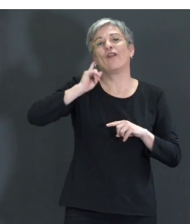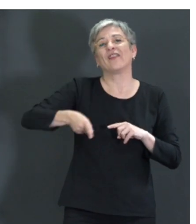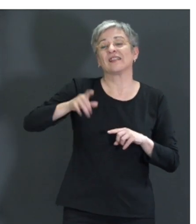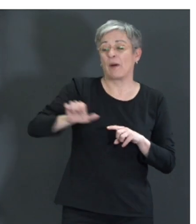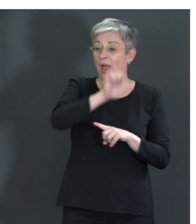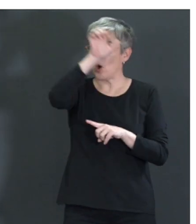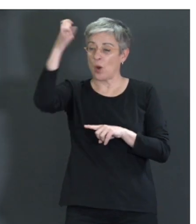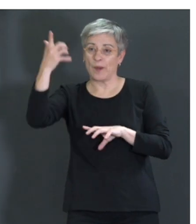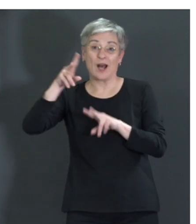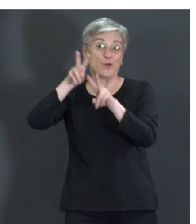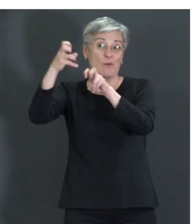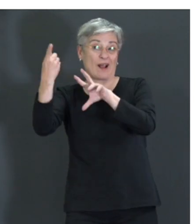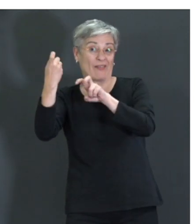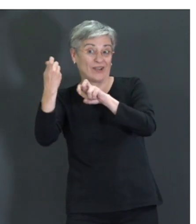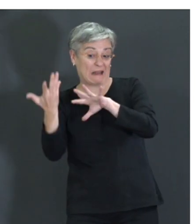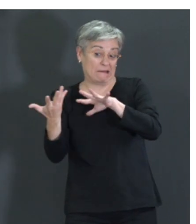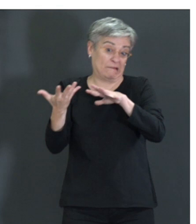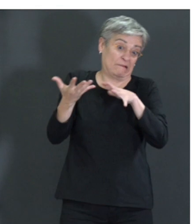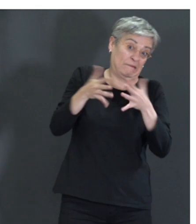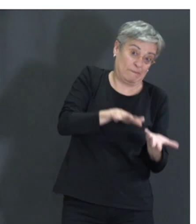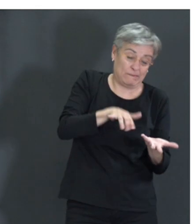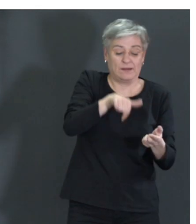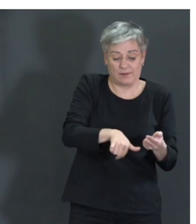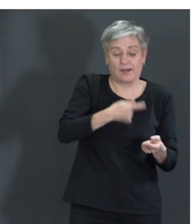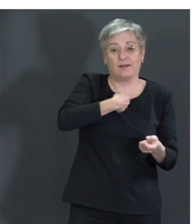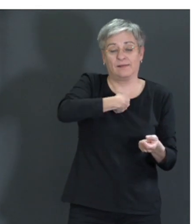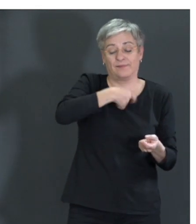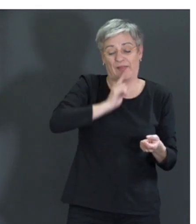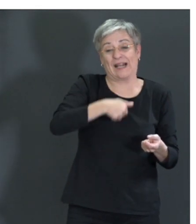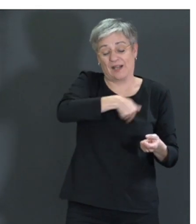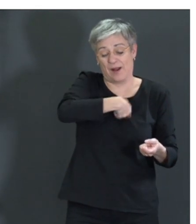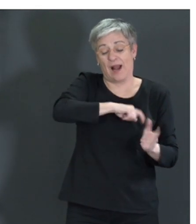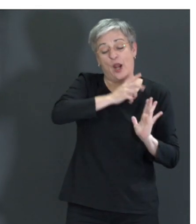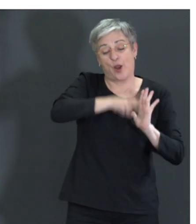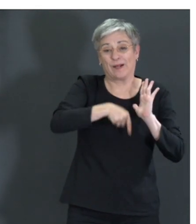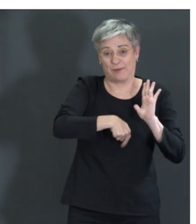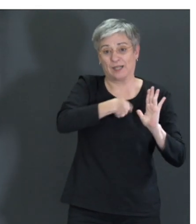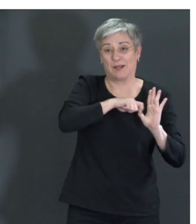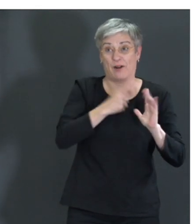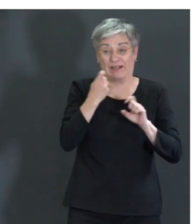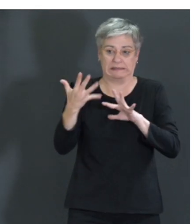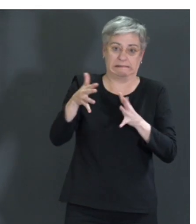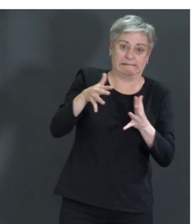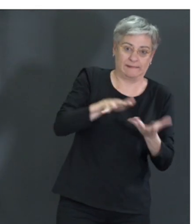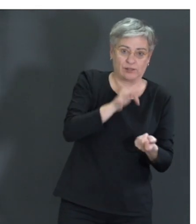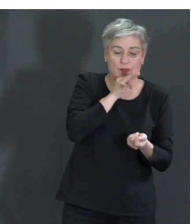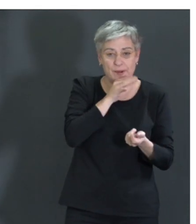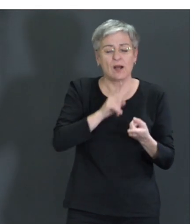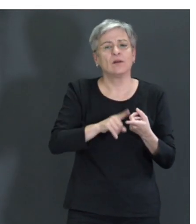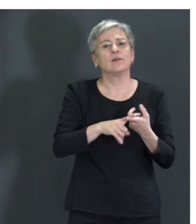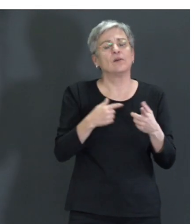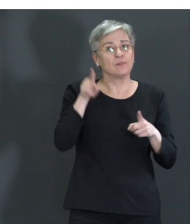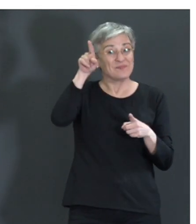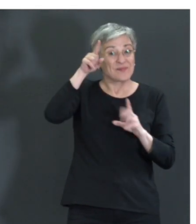nuevas que todavía estamos pendientes de que se acaben de transponer a la normativa española, ¿vale? Lo deja